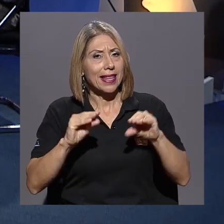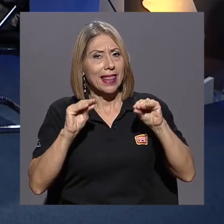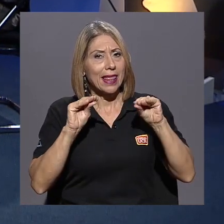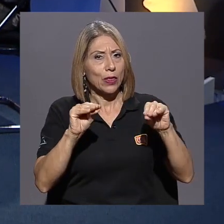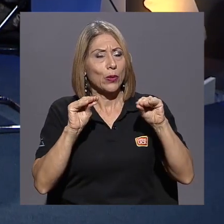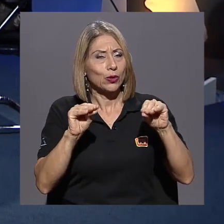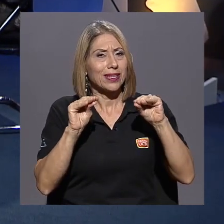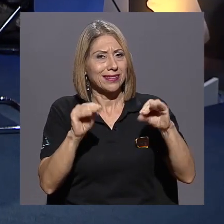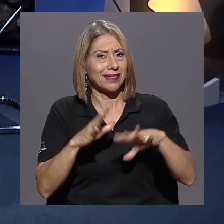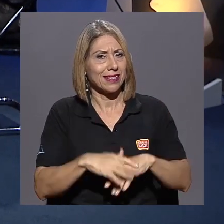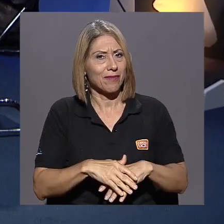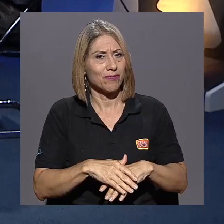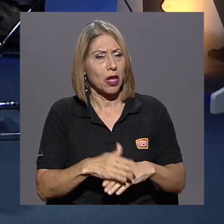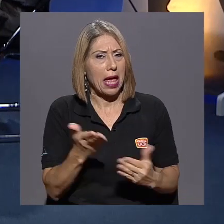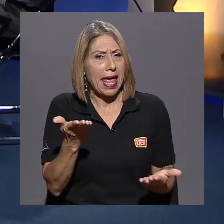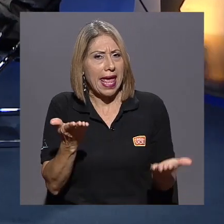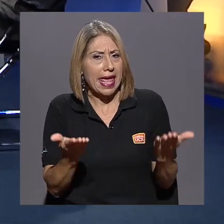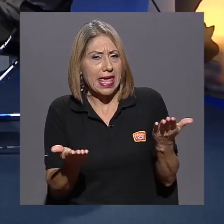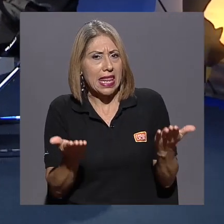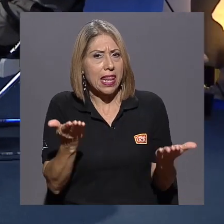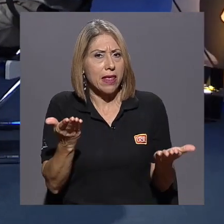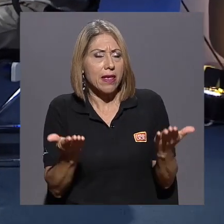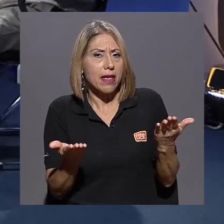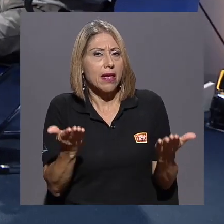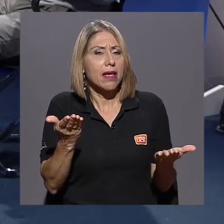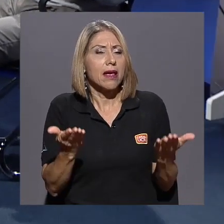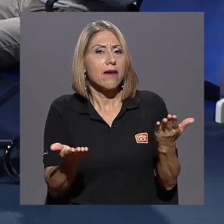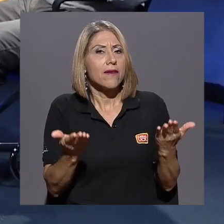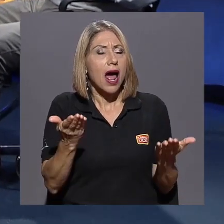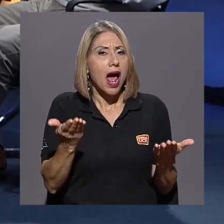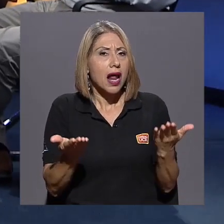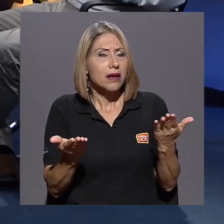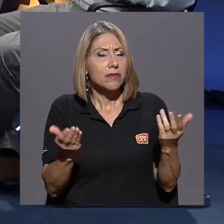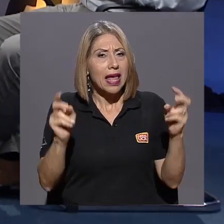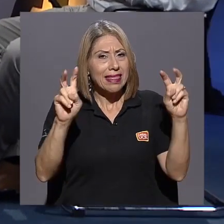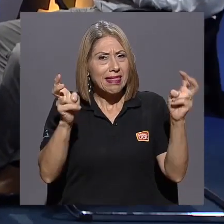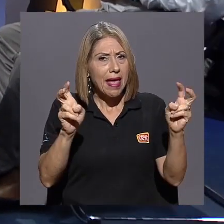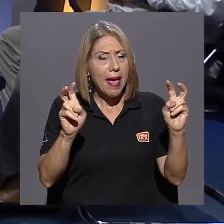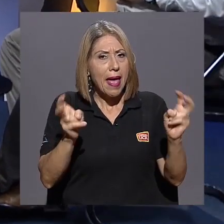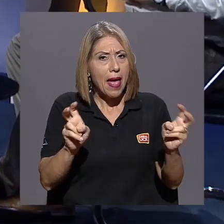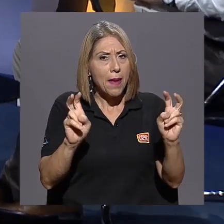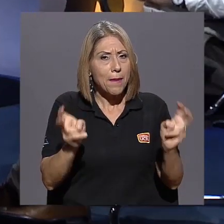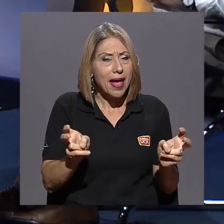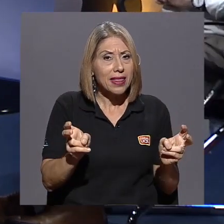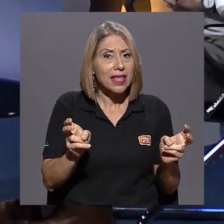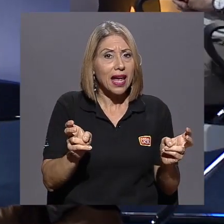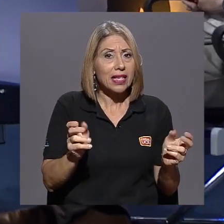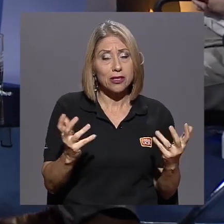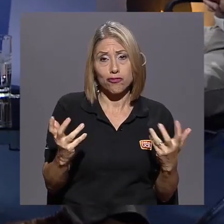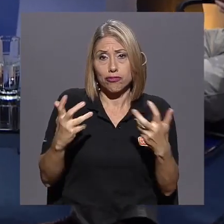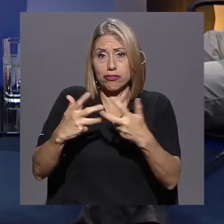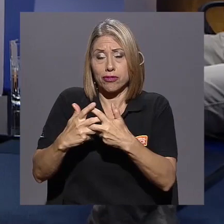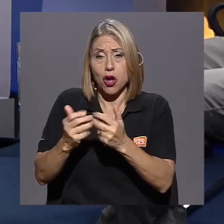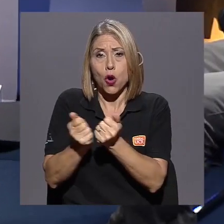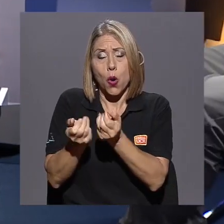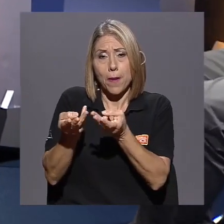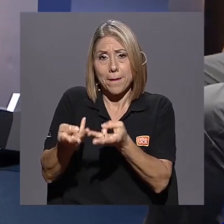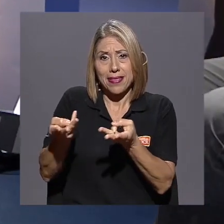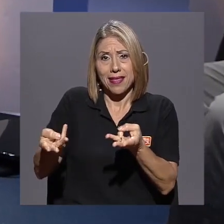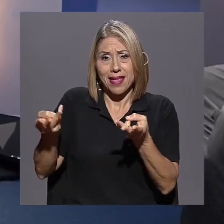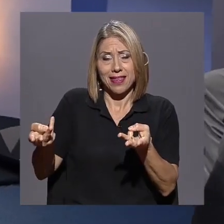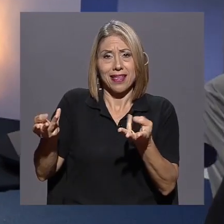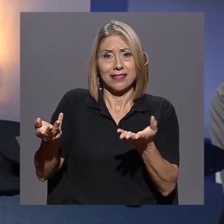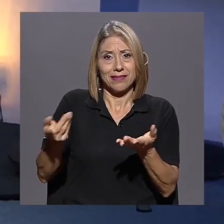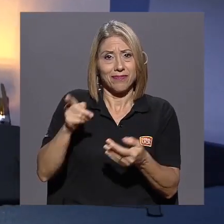porque como hacen para equilibrar digamos las temáticas con materias que tienen que llevar las y los